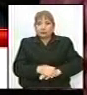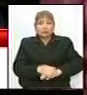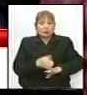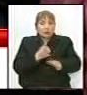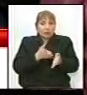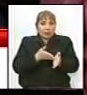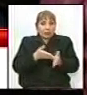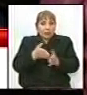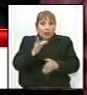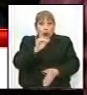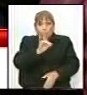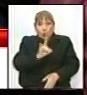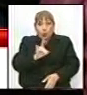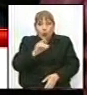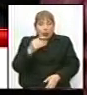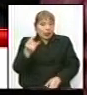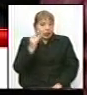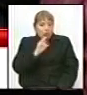manera urgente